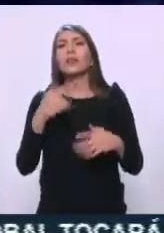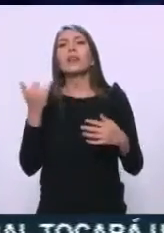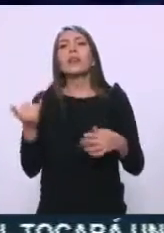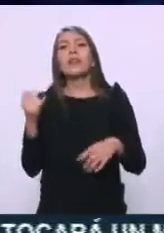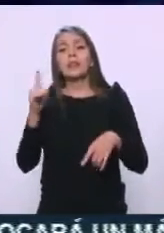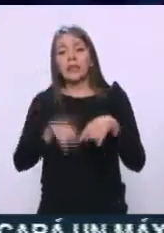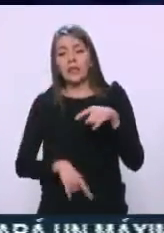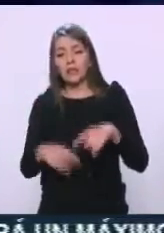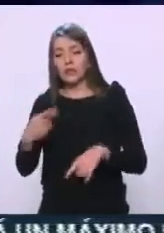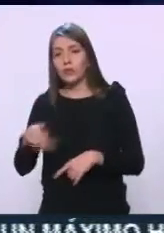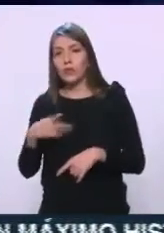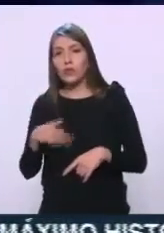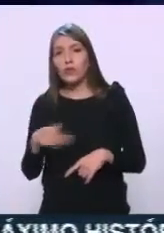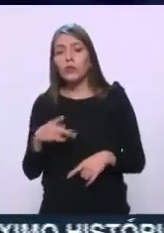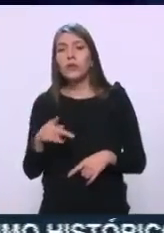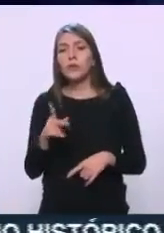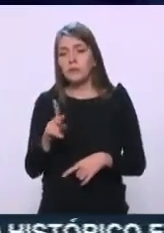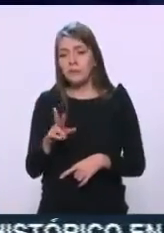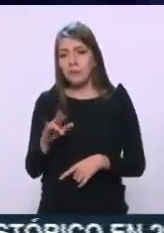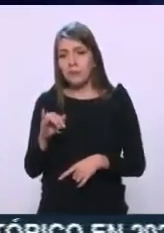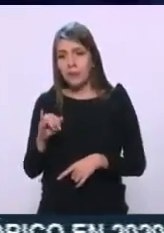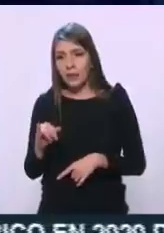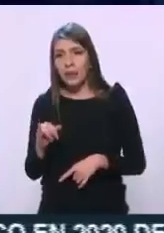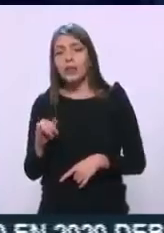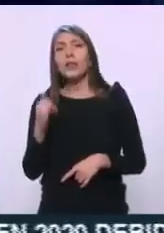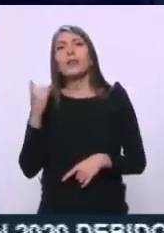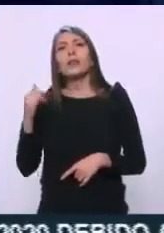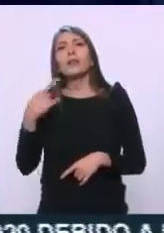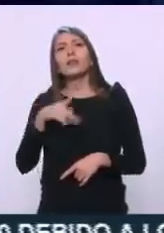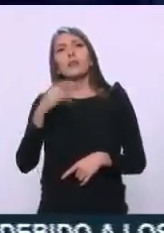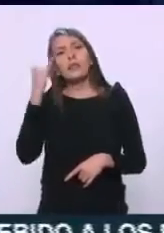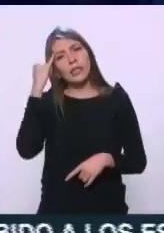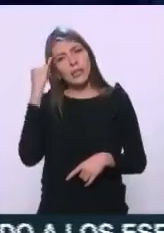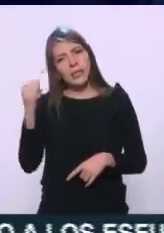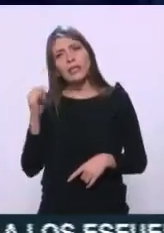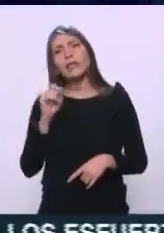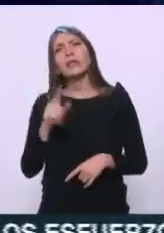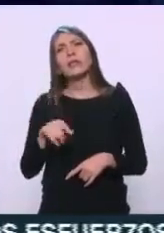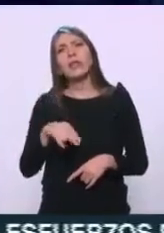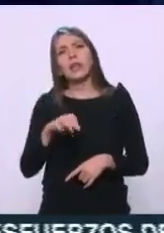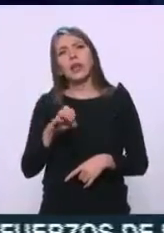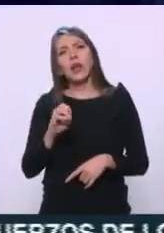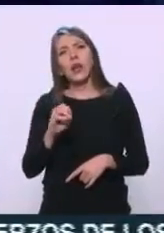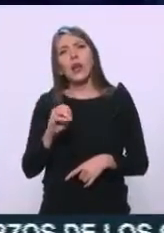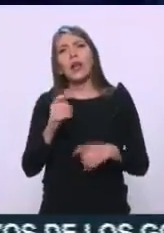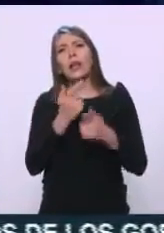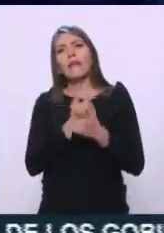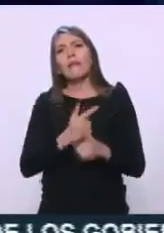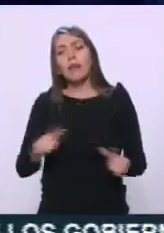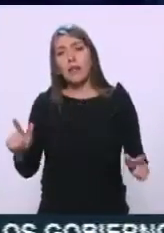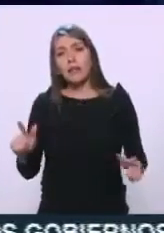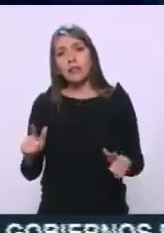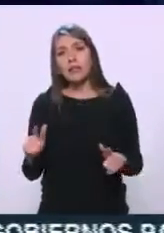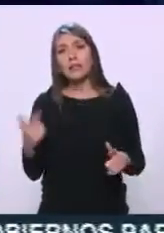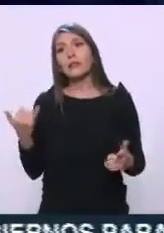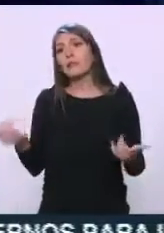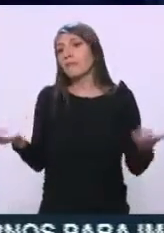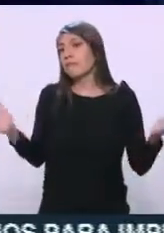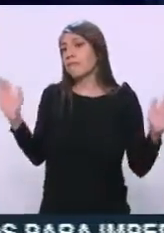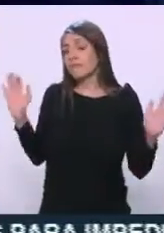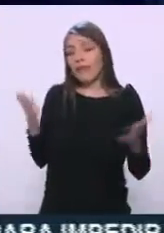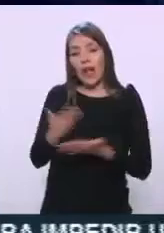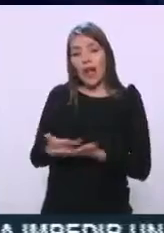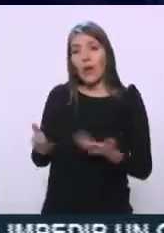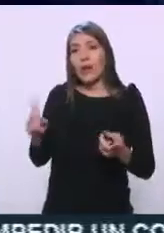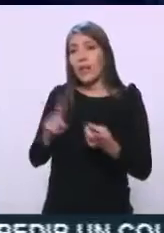se abraza lamentablemente la ideología del neoliberalismo. Y ahora sí, mi querido Juan, sálvese quien pueda,